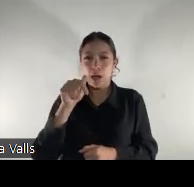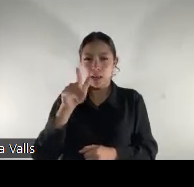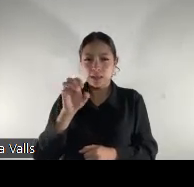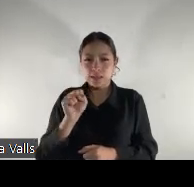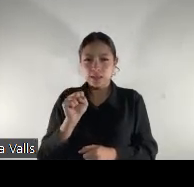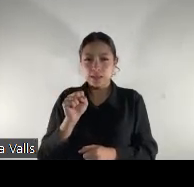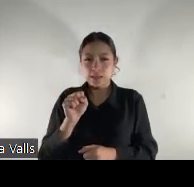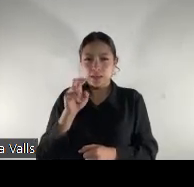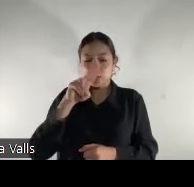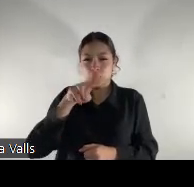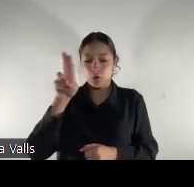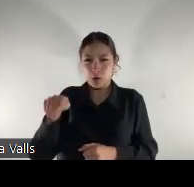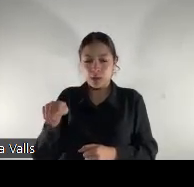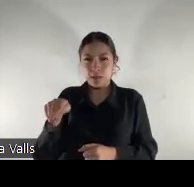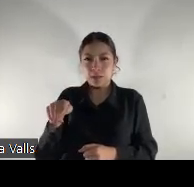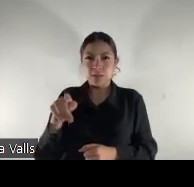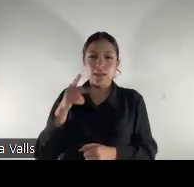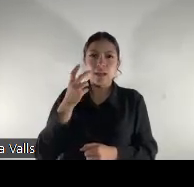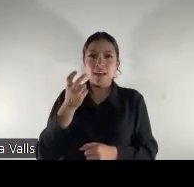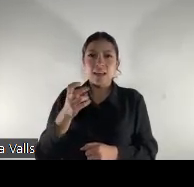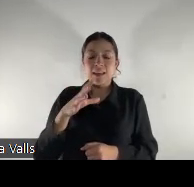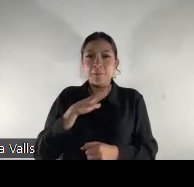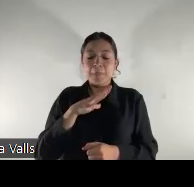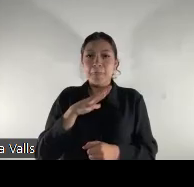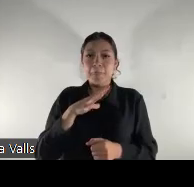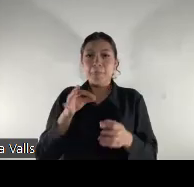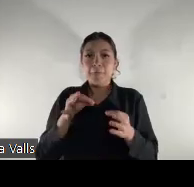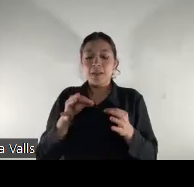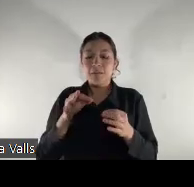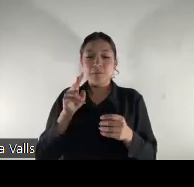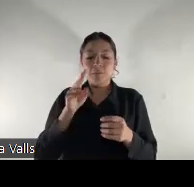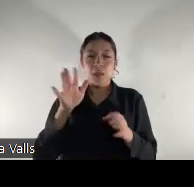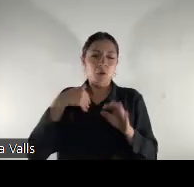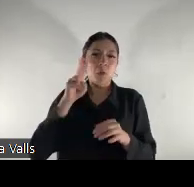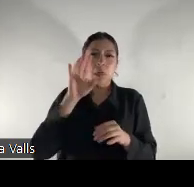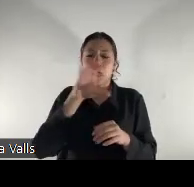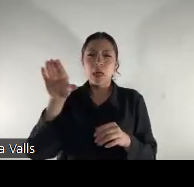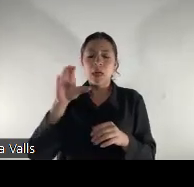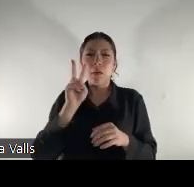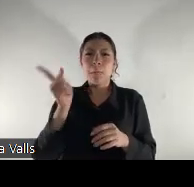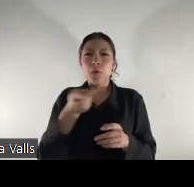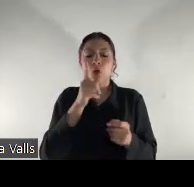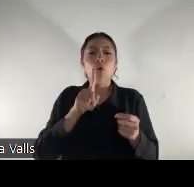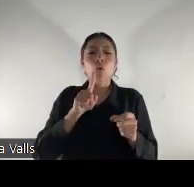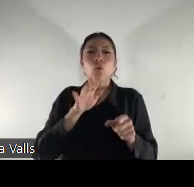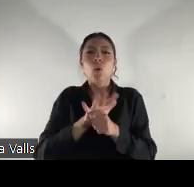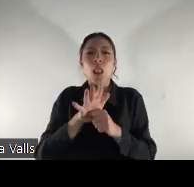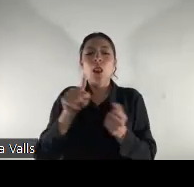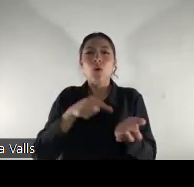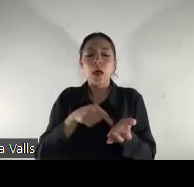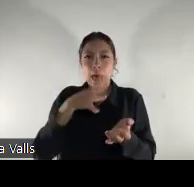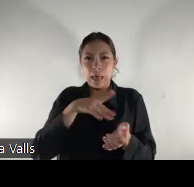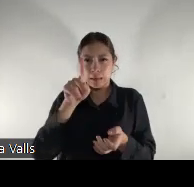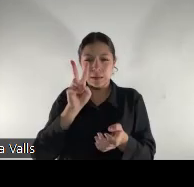las ubicaciones específicas. Ahorita vi de pronto una pregunta que si dónde estamos ubicados. Aquí tenemos teléfonos,